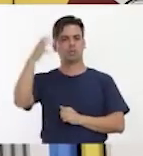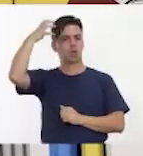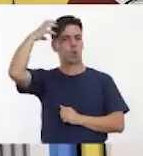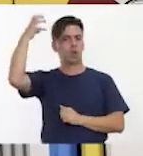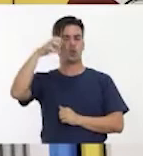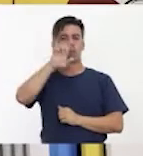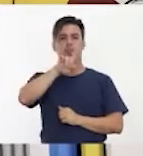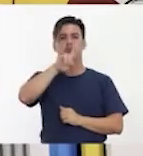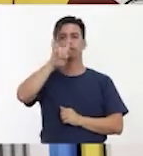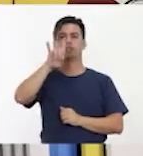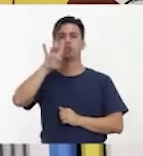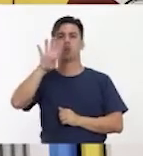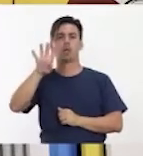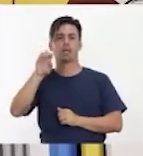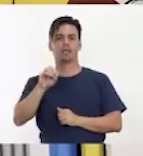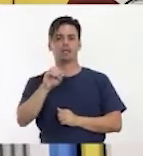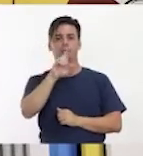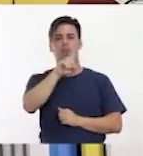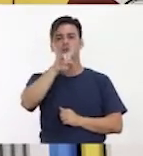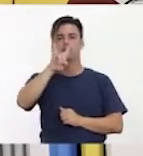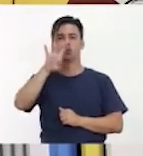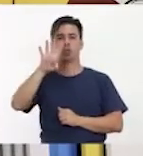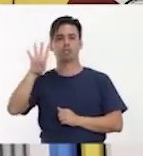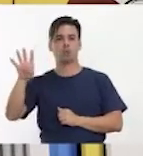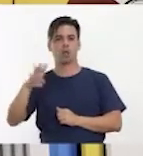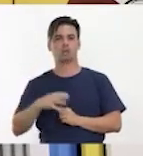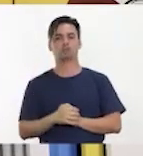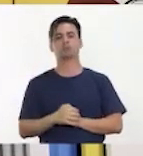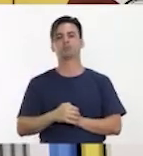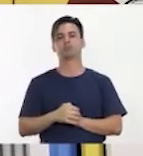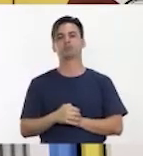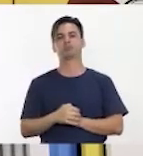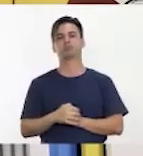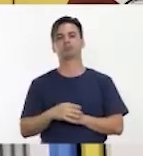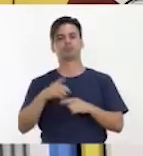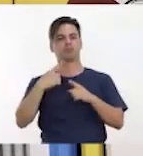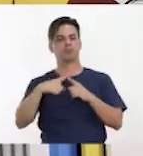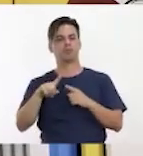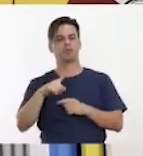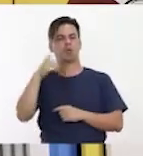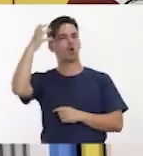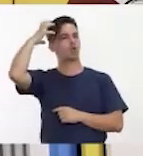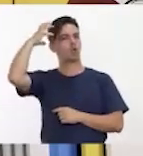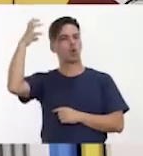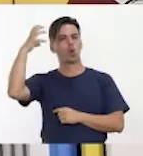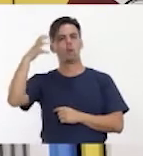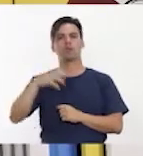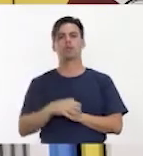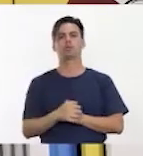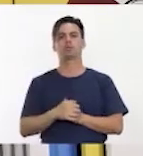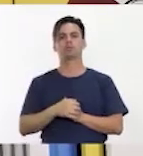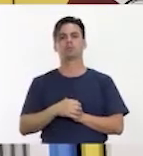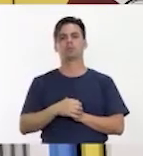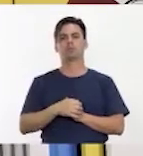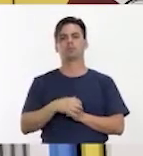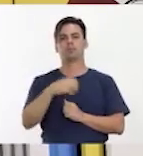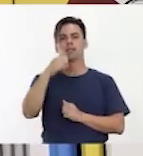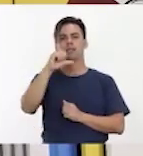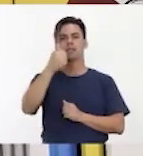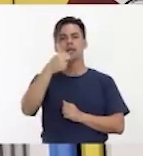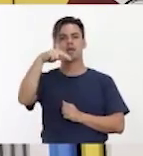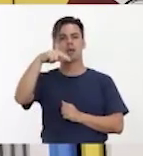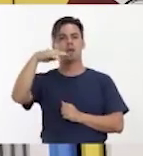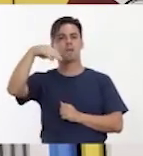1940 a 1944 y el gobierno de los auténticos, Ramón Grau San Martín, del 44